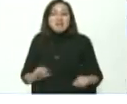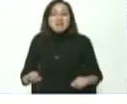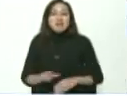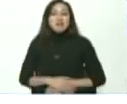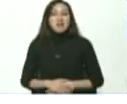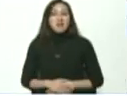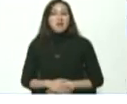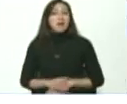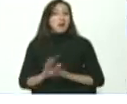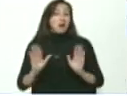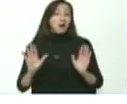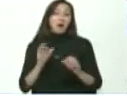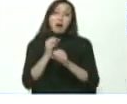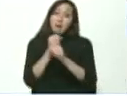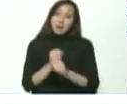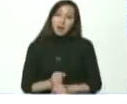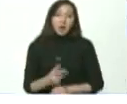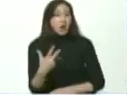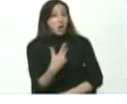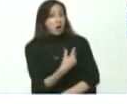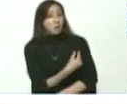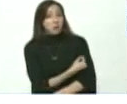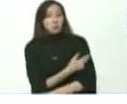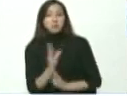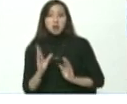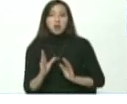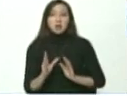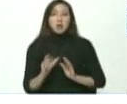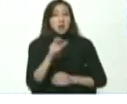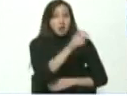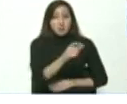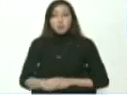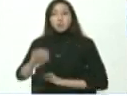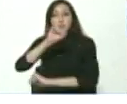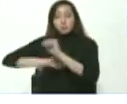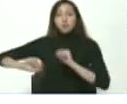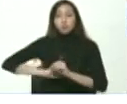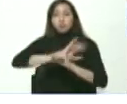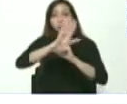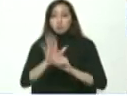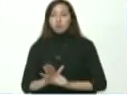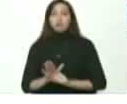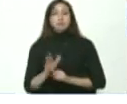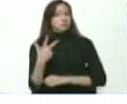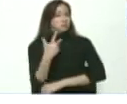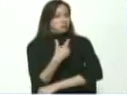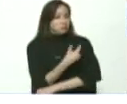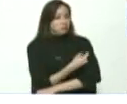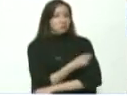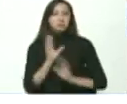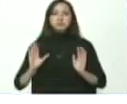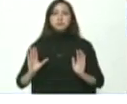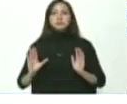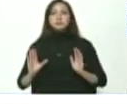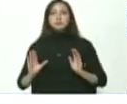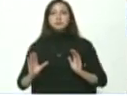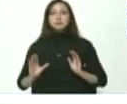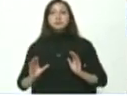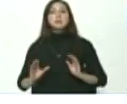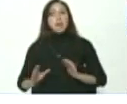Llegará en el momento en que estén las vacunas que te hagan inmune a la enfermedad. Que tú te pongas la vacuna y la enfermedad no te